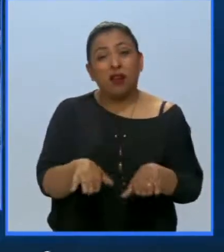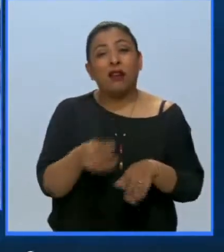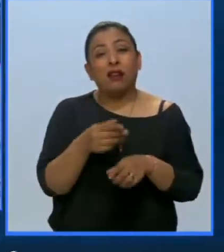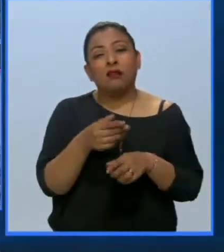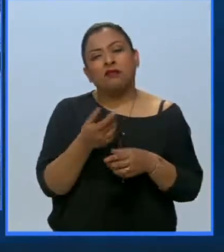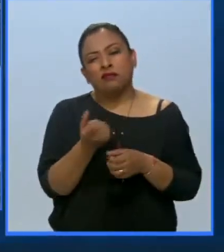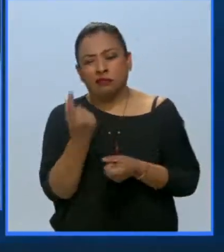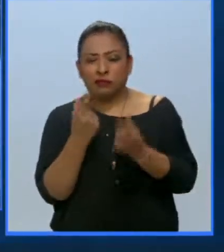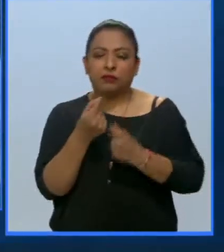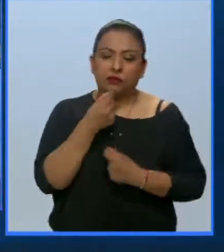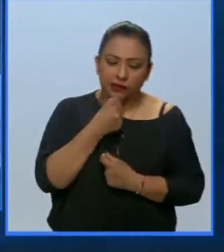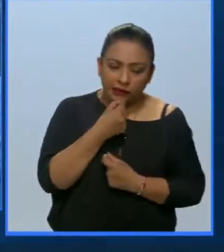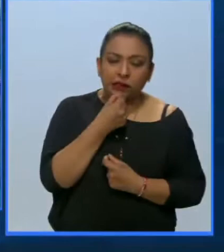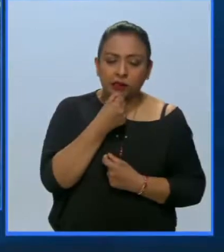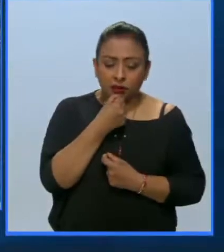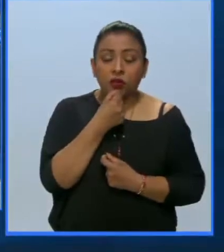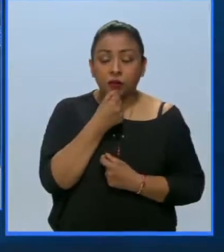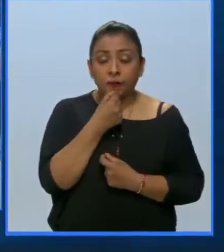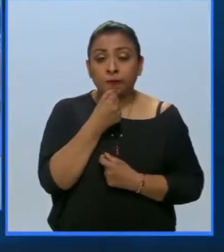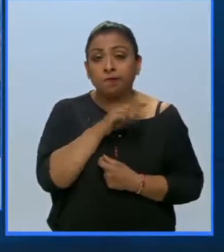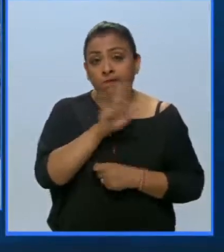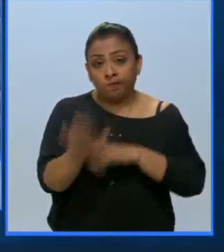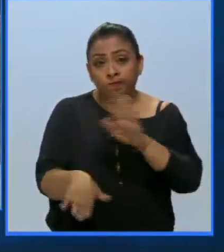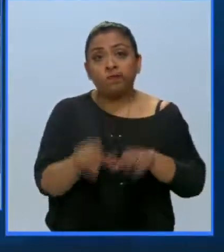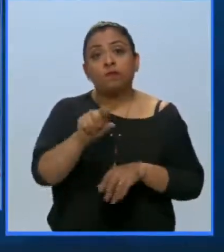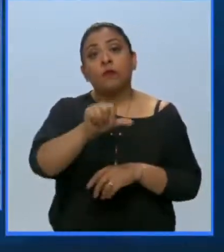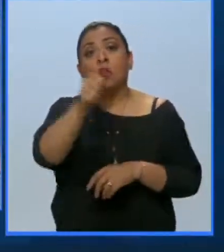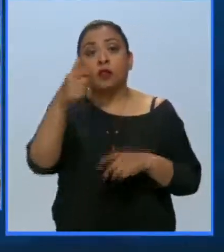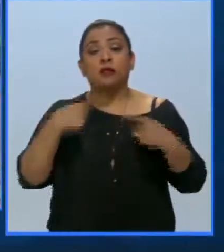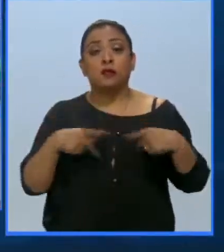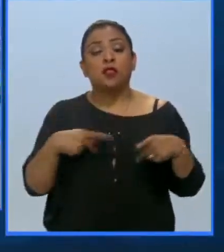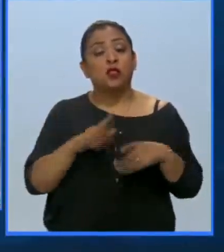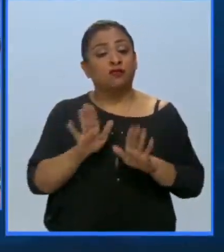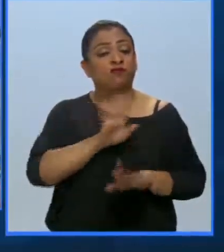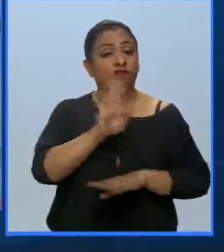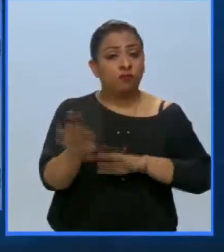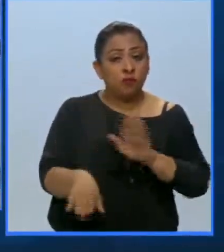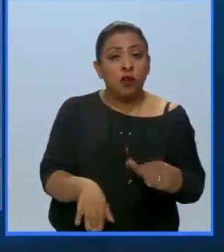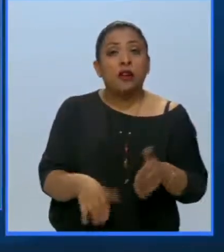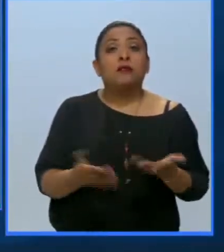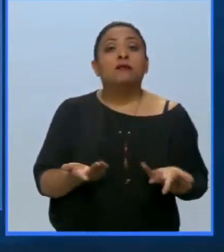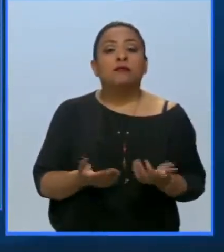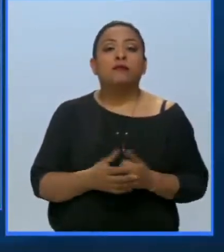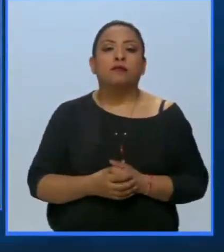niños, bueno, de algunos niños y de las otras personas.